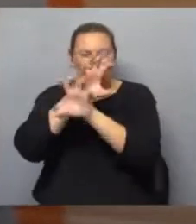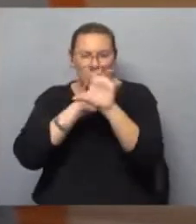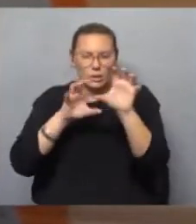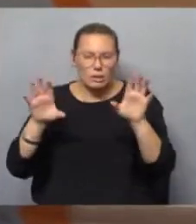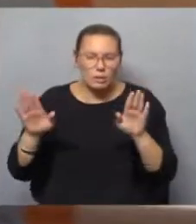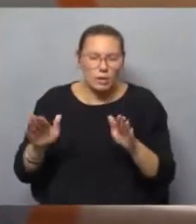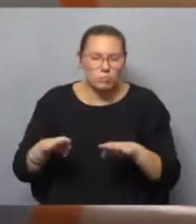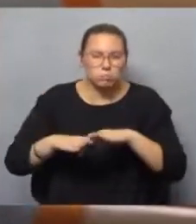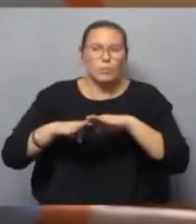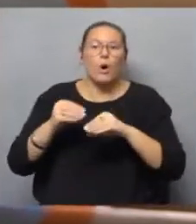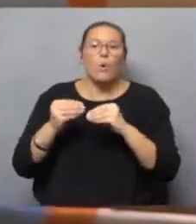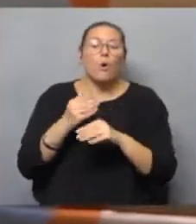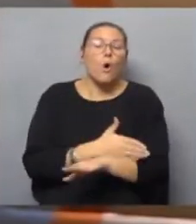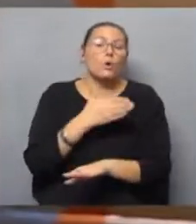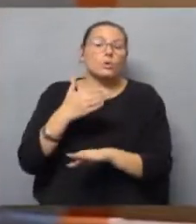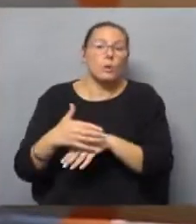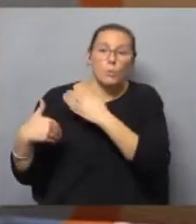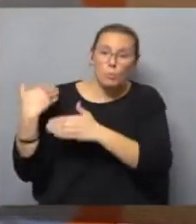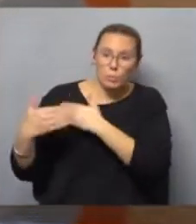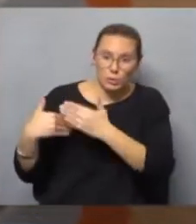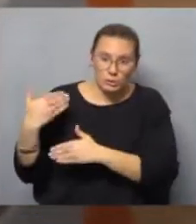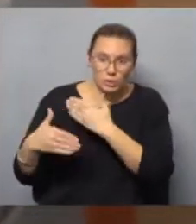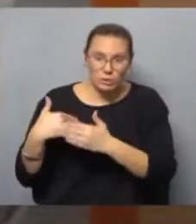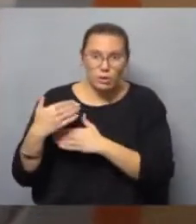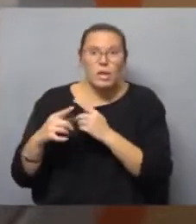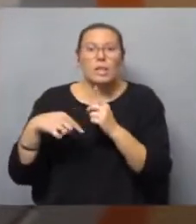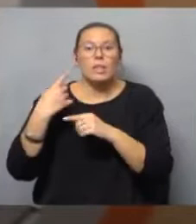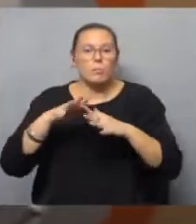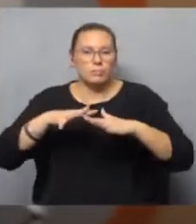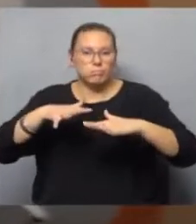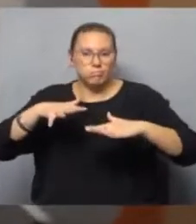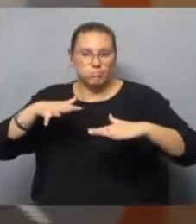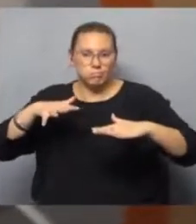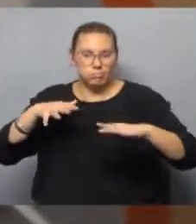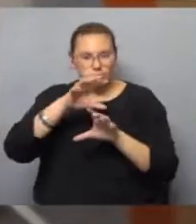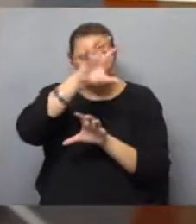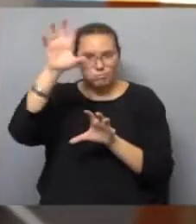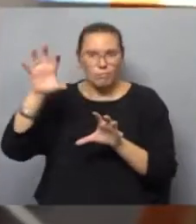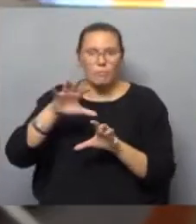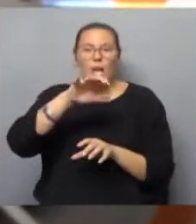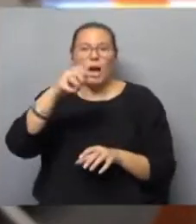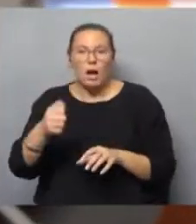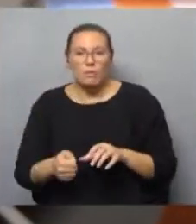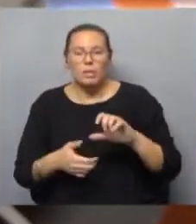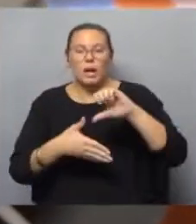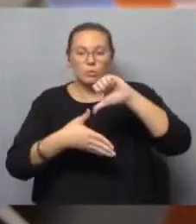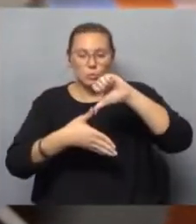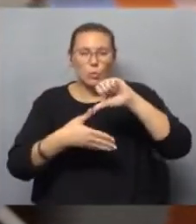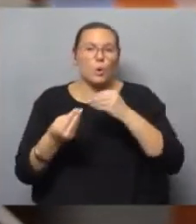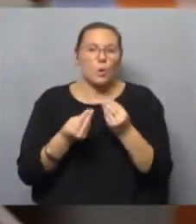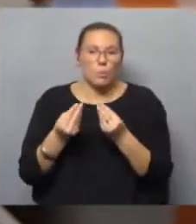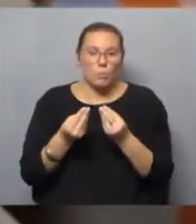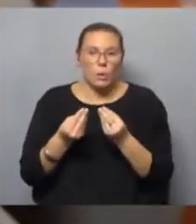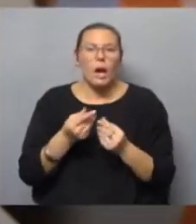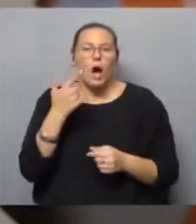¿Qué cicatrices dejó ese proceso y la posterior división en lo que hoy llamamos África y Sudamérica? Vamos a